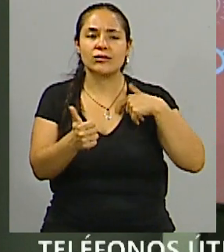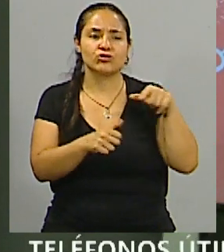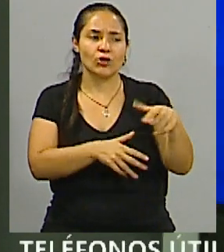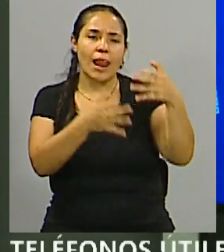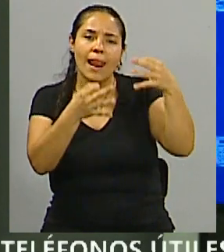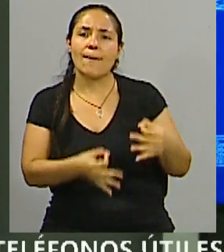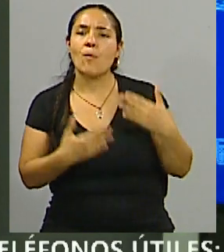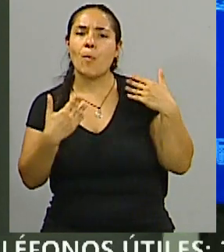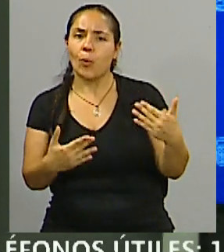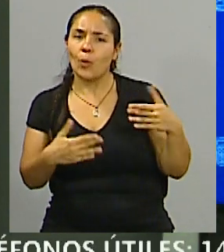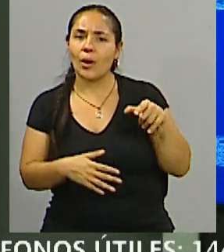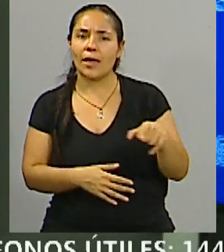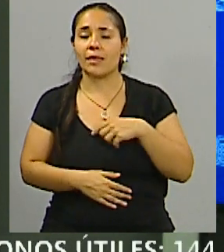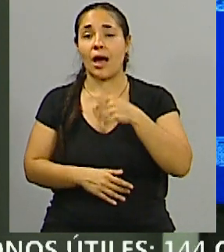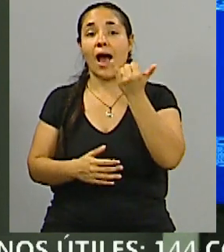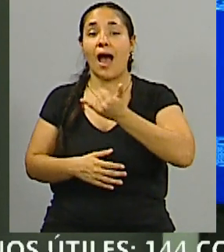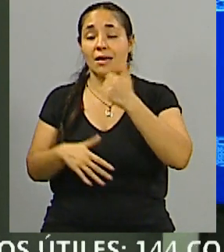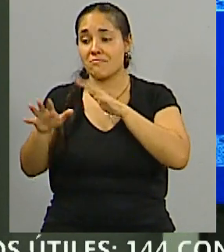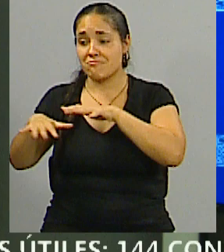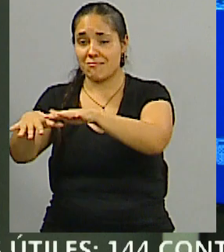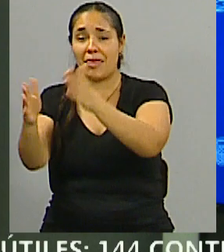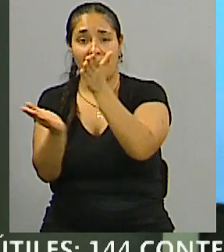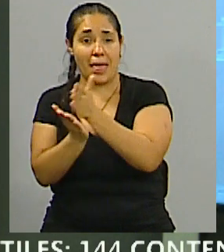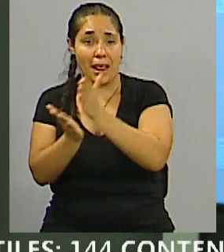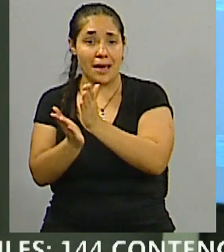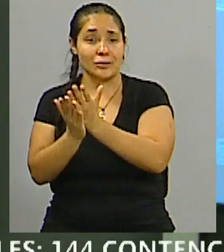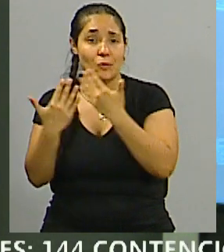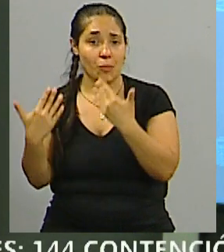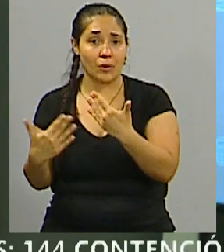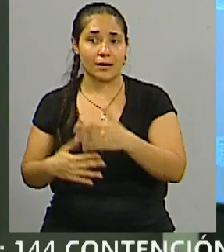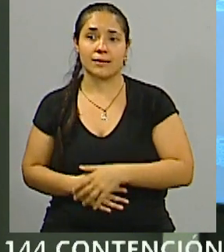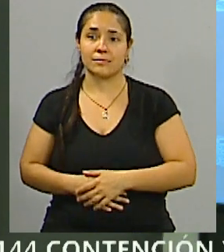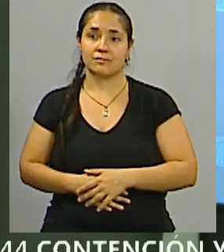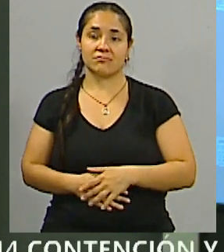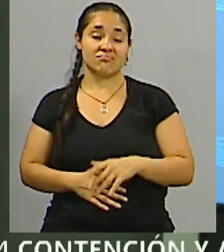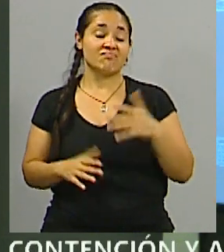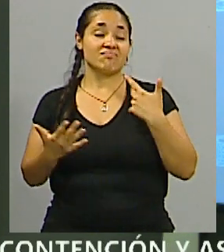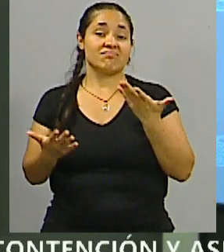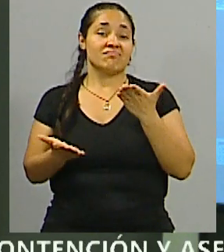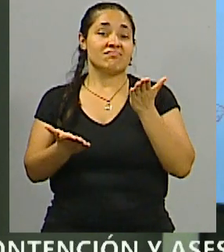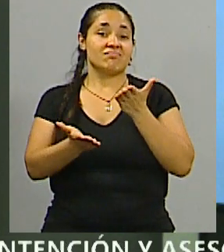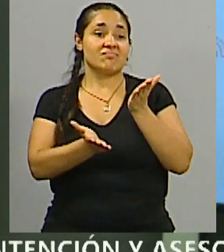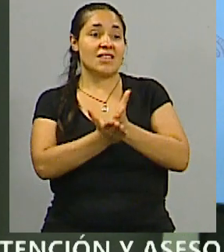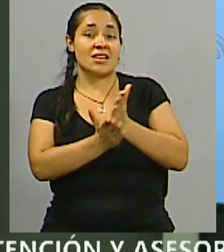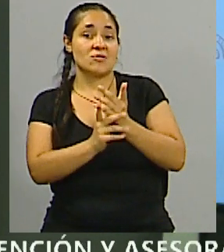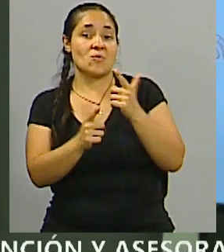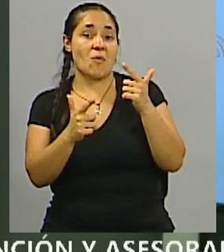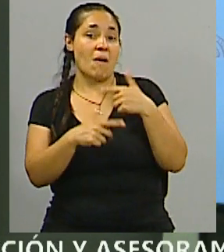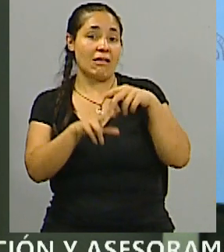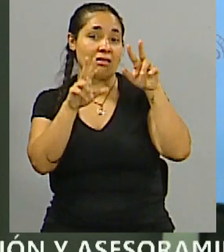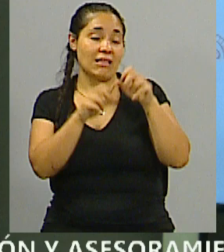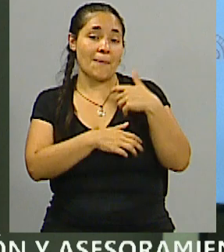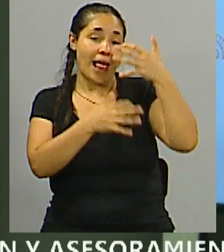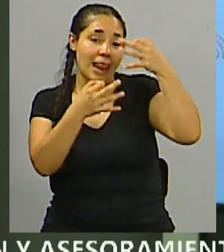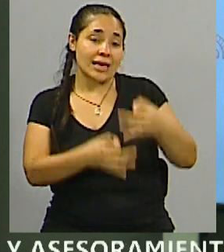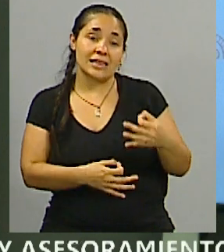cuando existe el derecho a la protesta social? Absolutamente ningún derecho desde el punto de vista de la